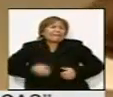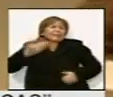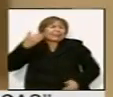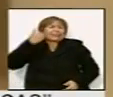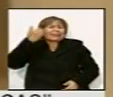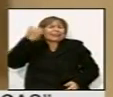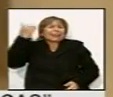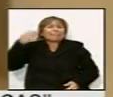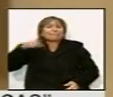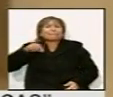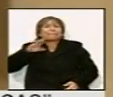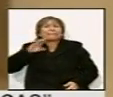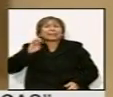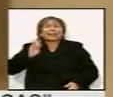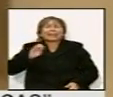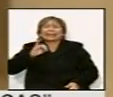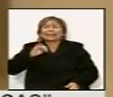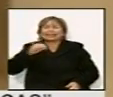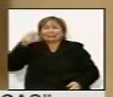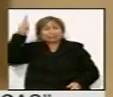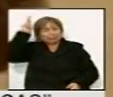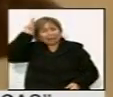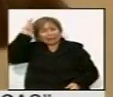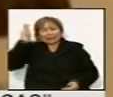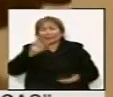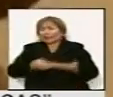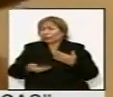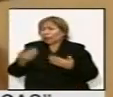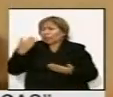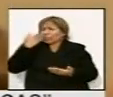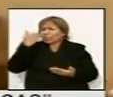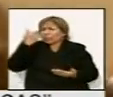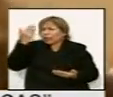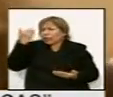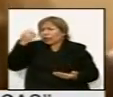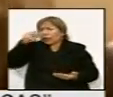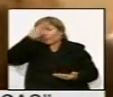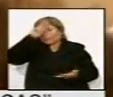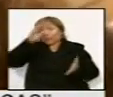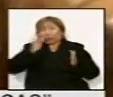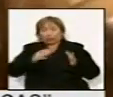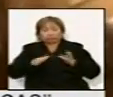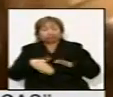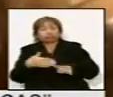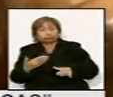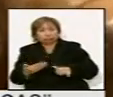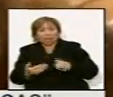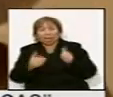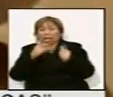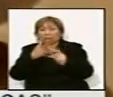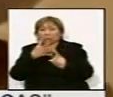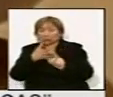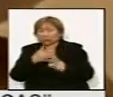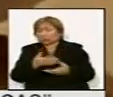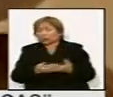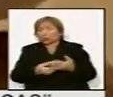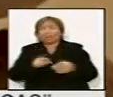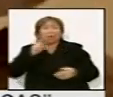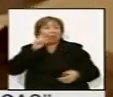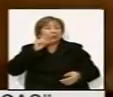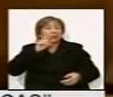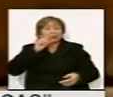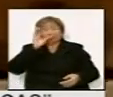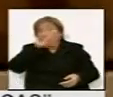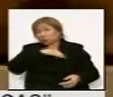época prehispánica y da a conocer si entre los antiguos peruanos se presentaban casos de acoso sexual,